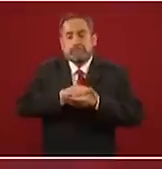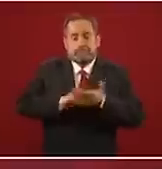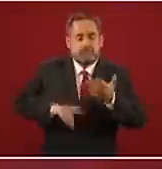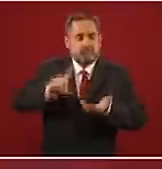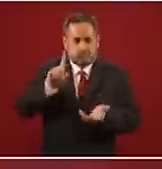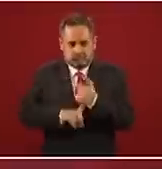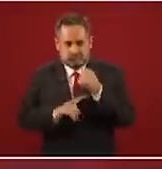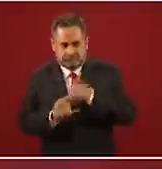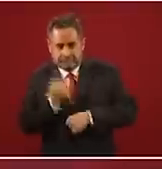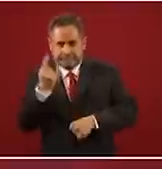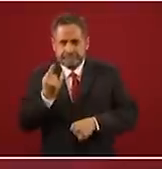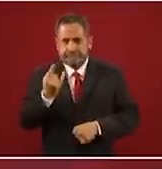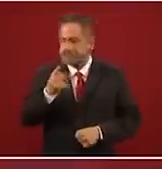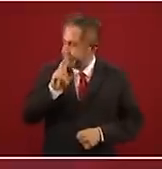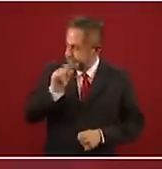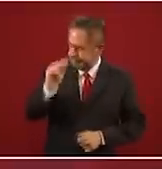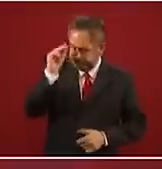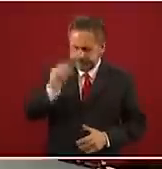fondo.